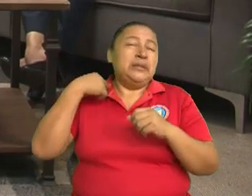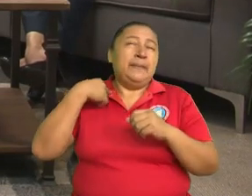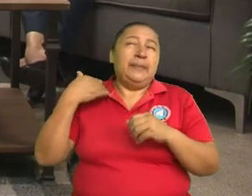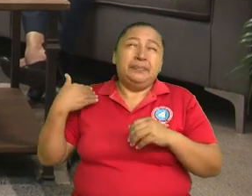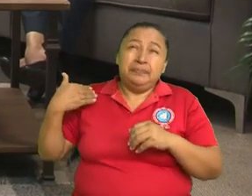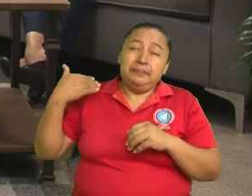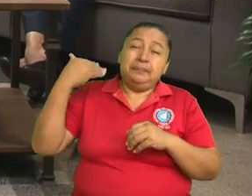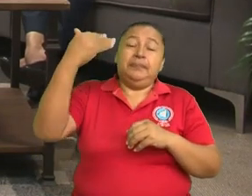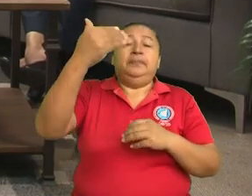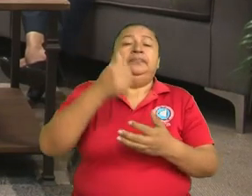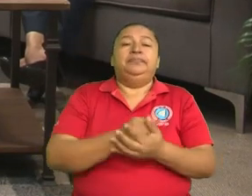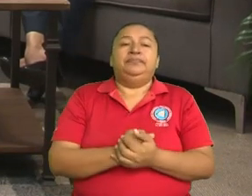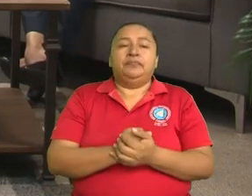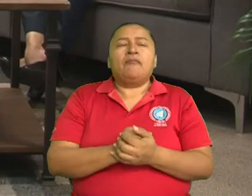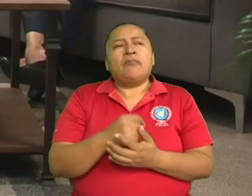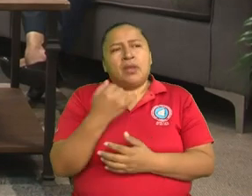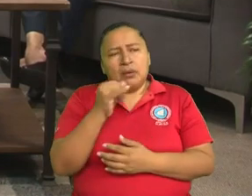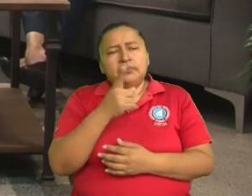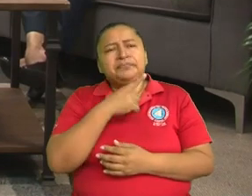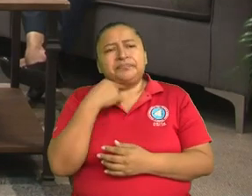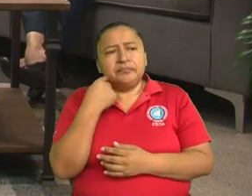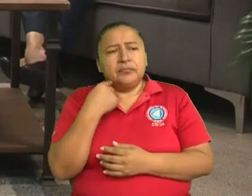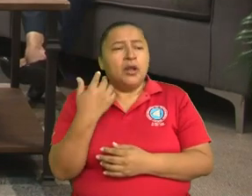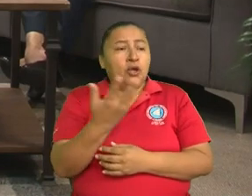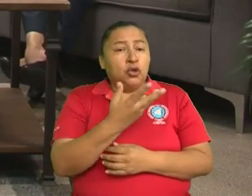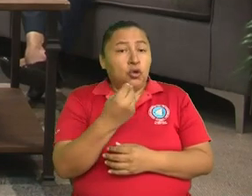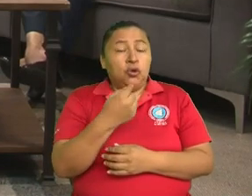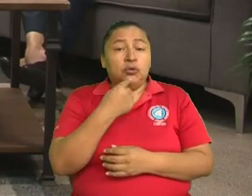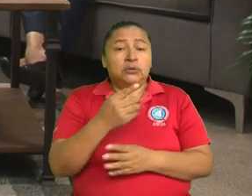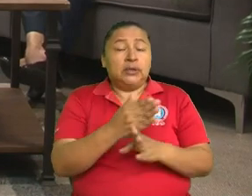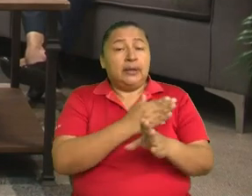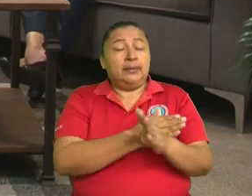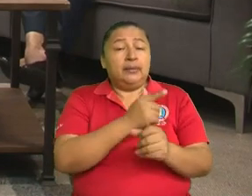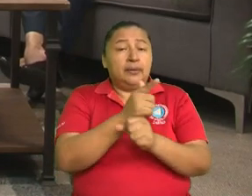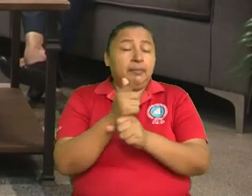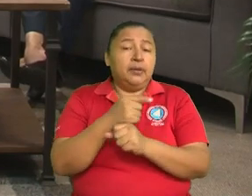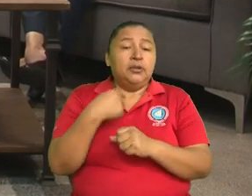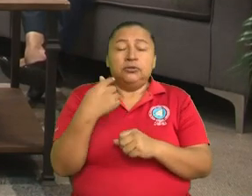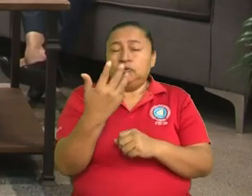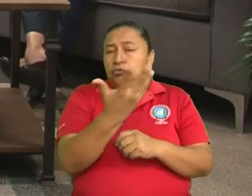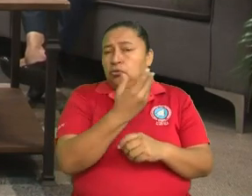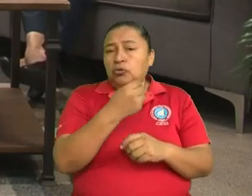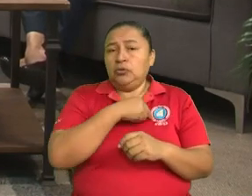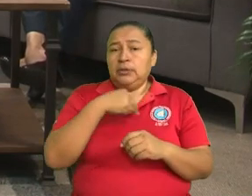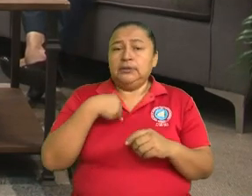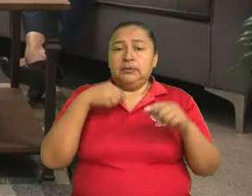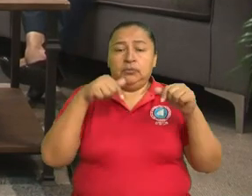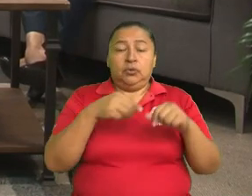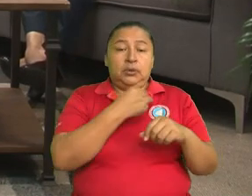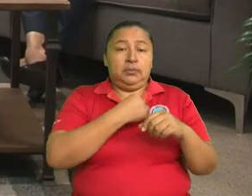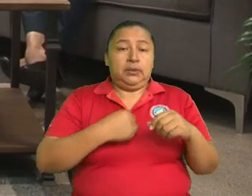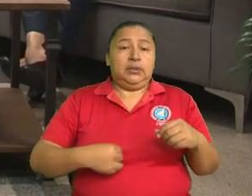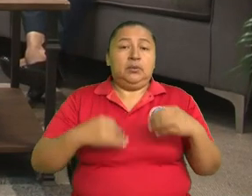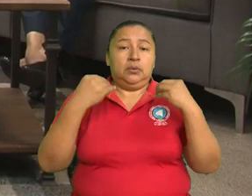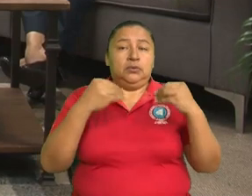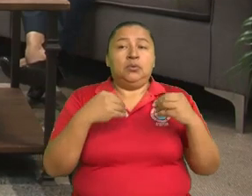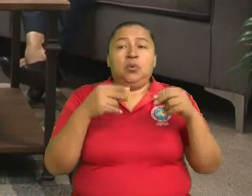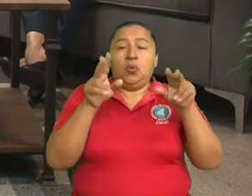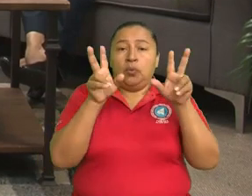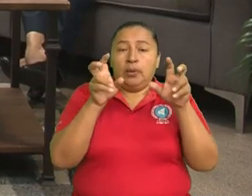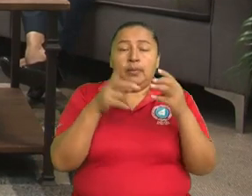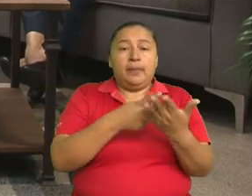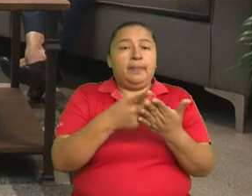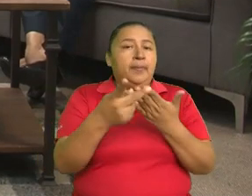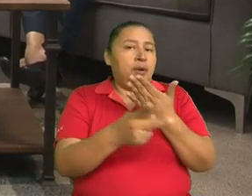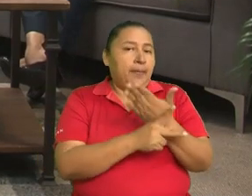es, nosotros todo lo que le estaba comentando fuera de cámara, que todo lo que hacemos desde el Ministerio de Educación es un asunto